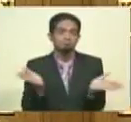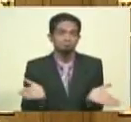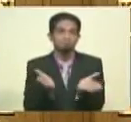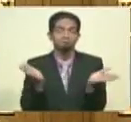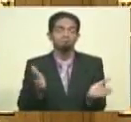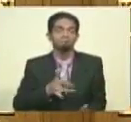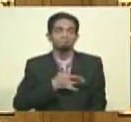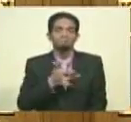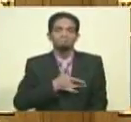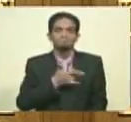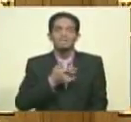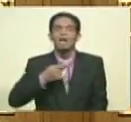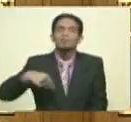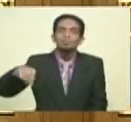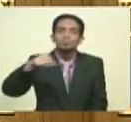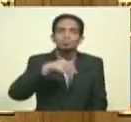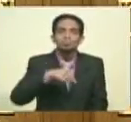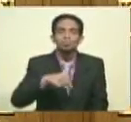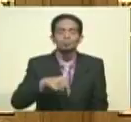Por eso